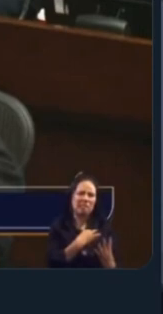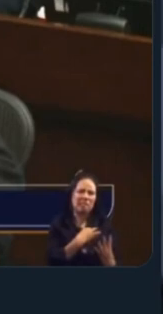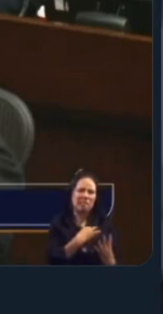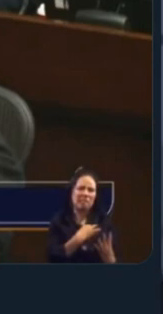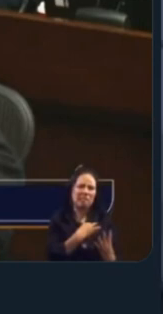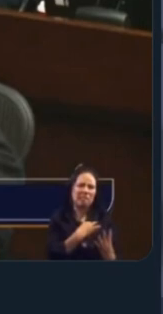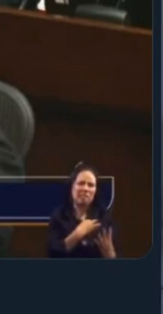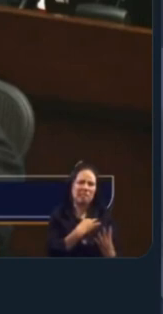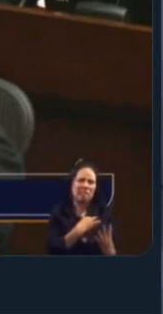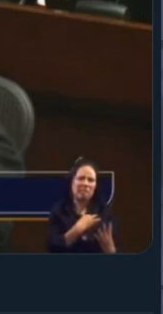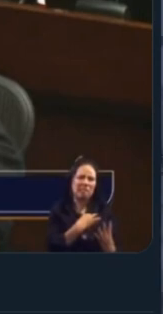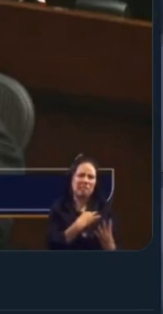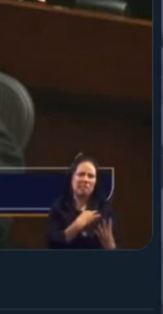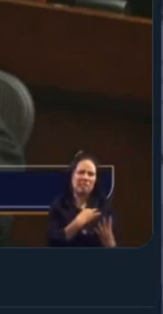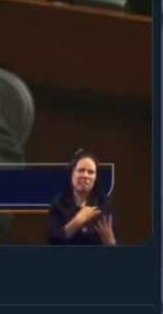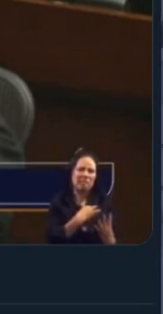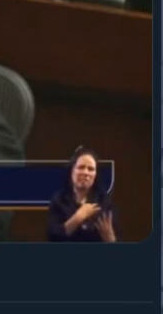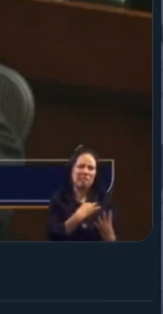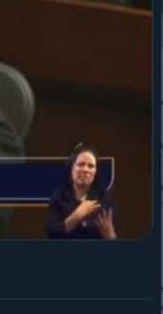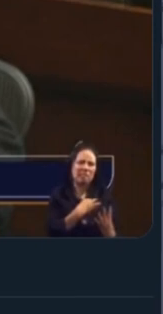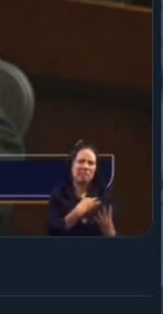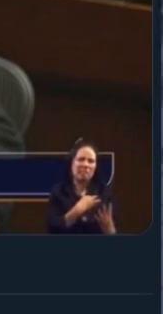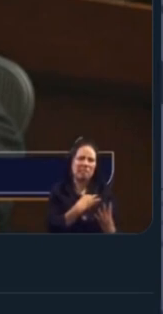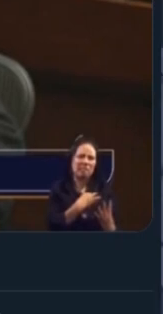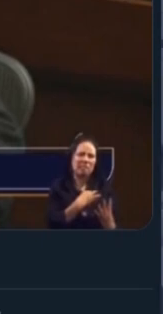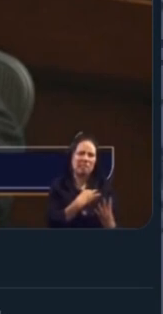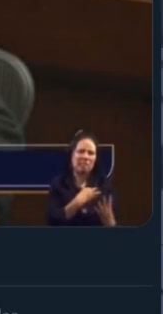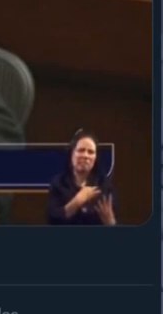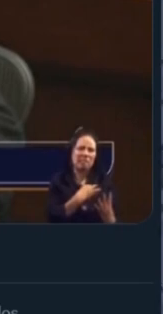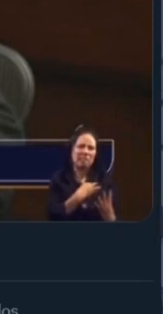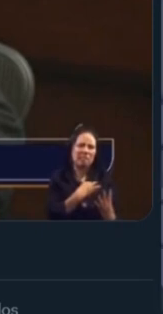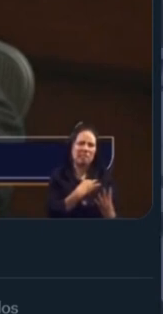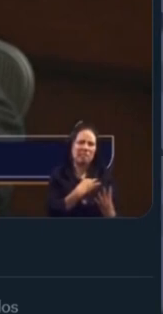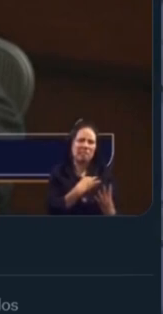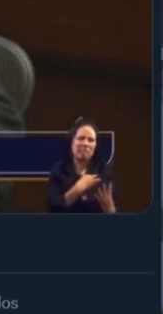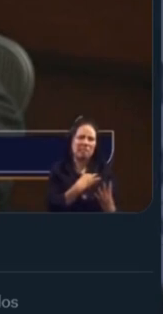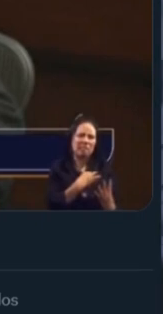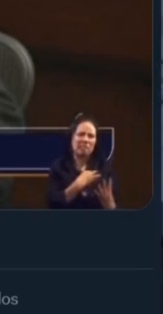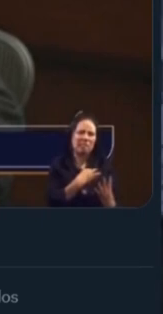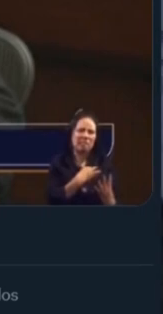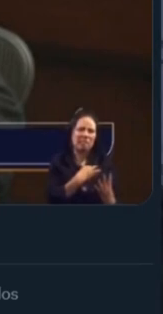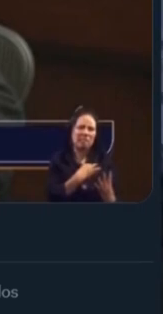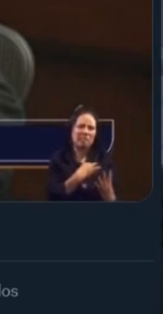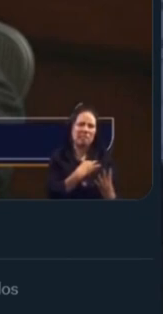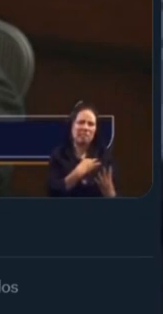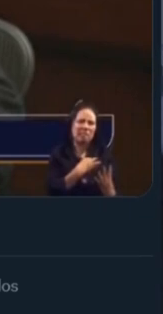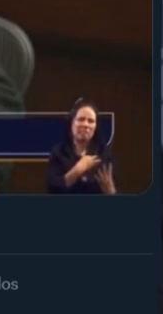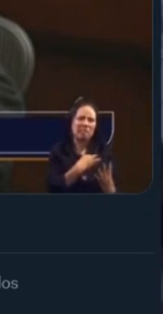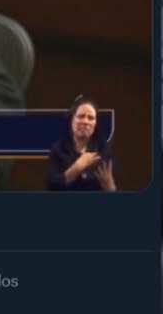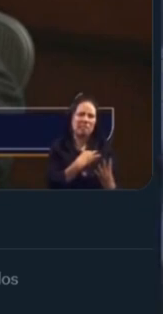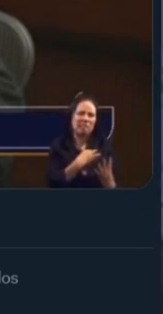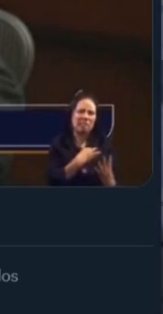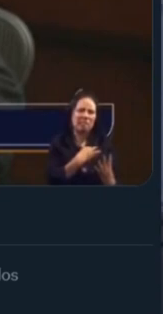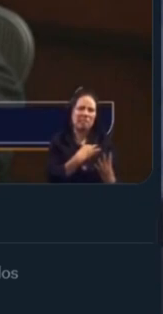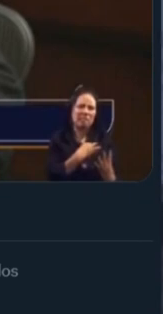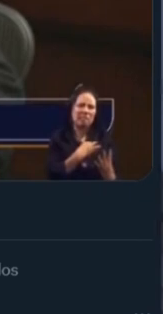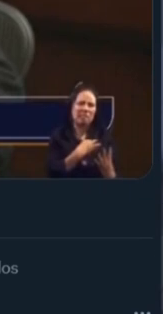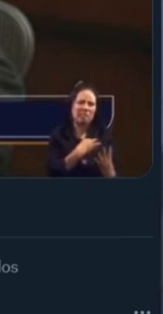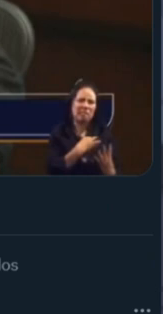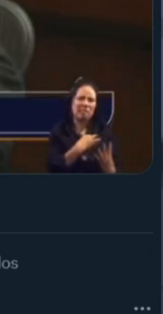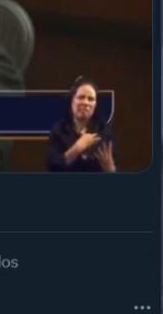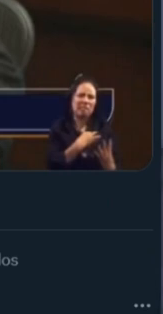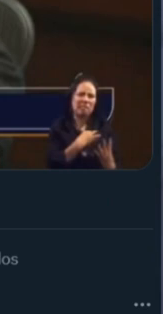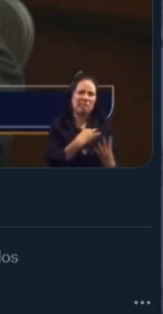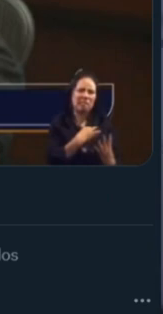a sus colectivos para movilizarse los llama entonces movilización campesina la movilización ciudadana